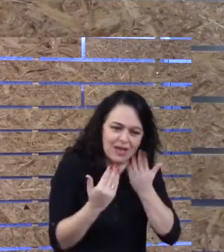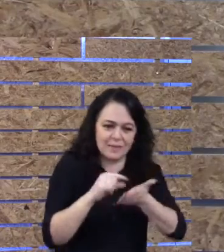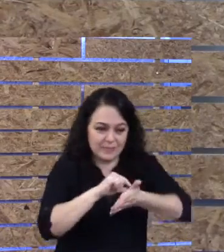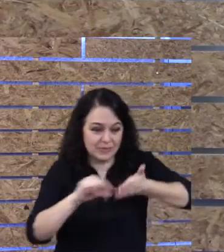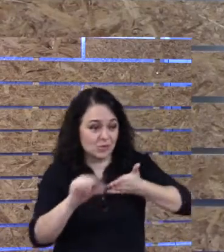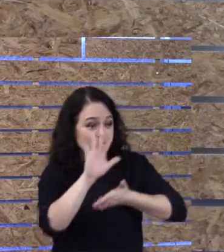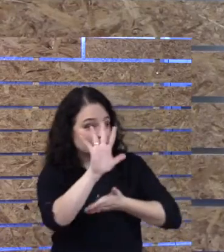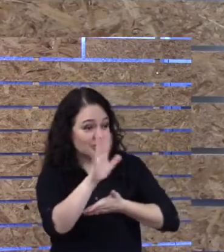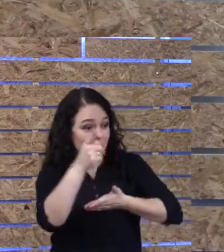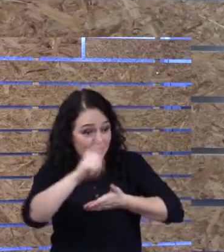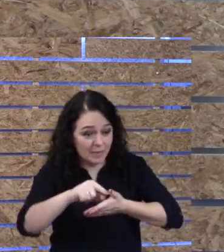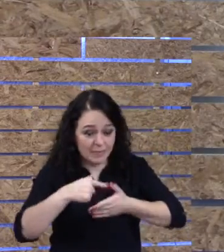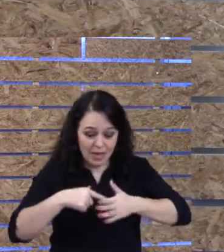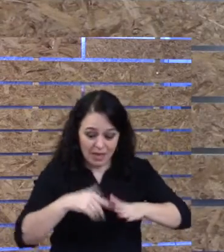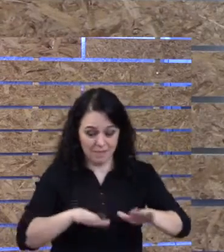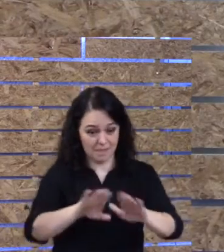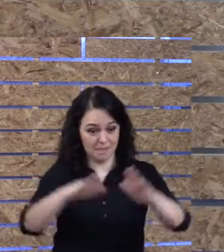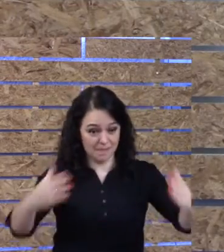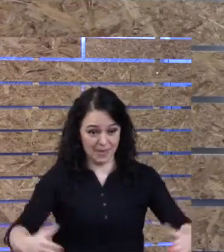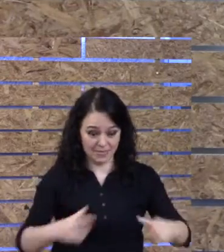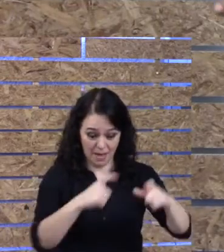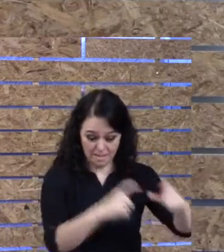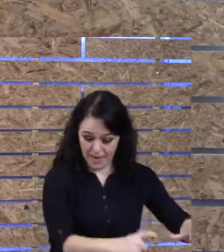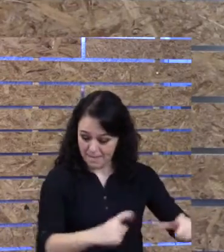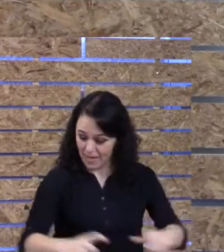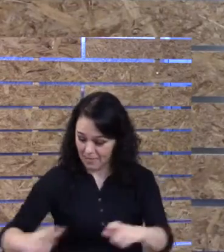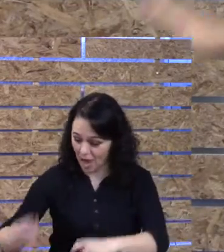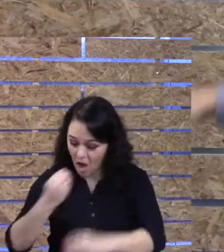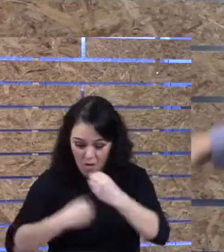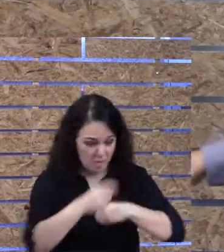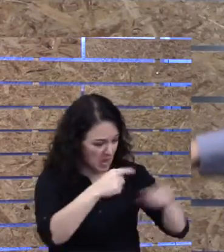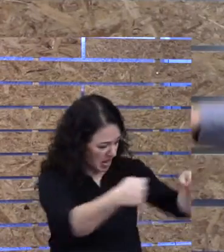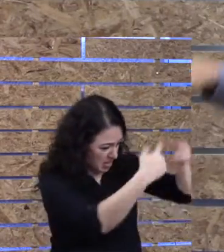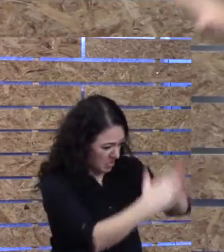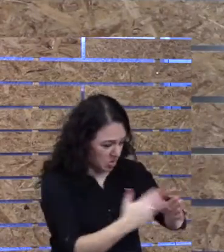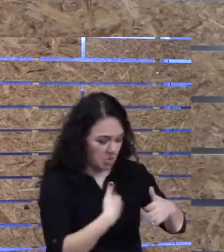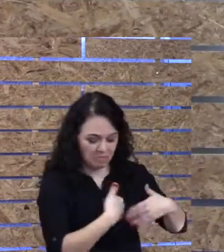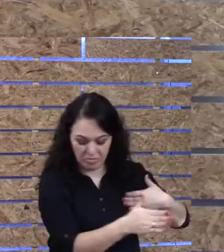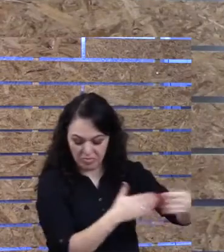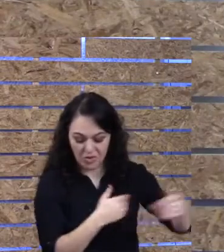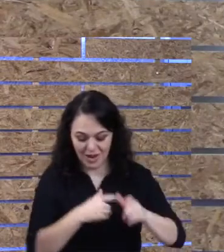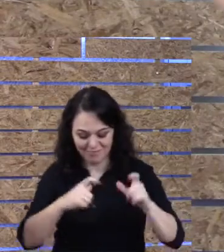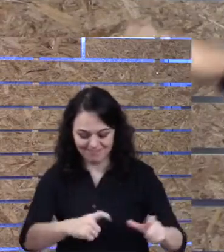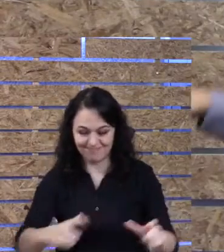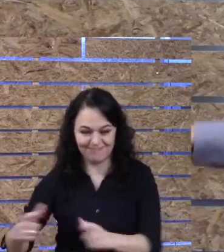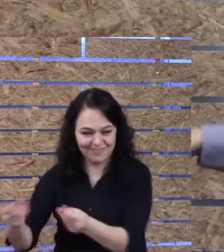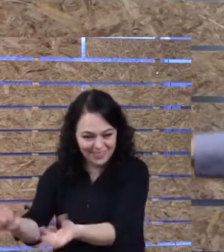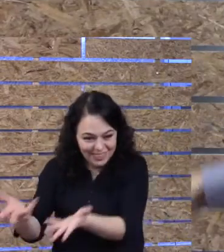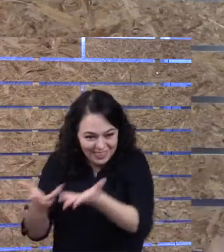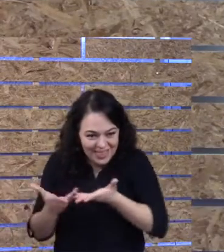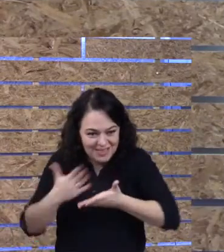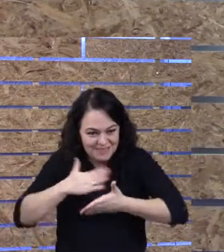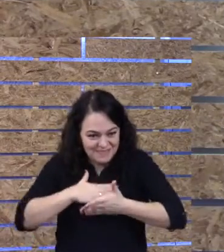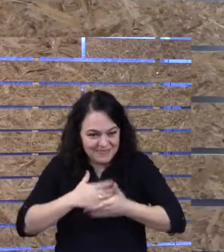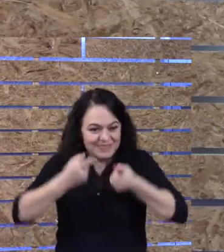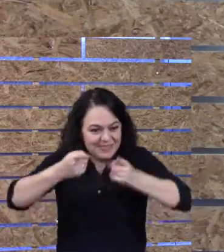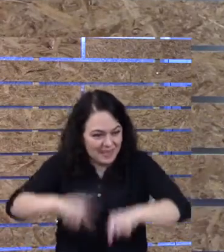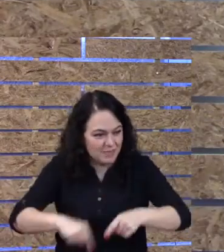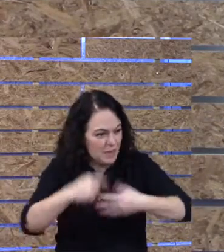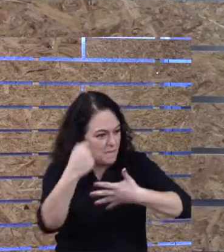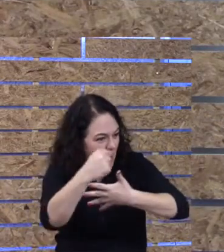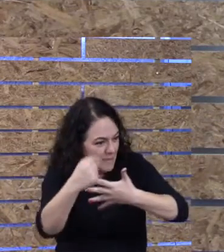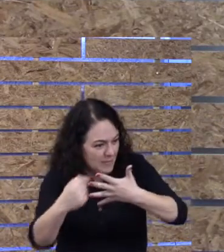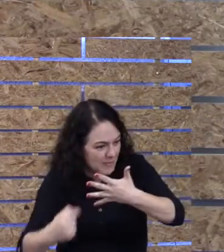5 dispone un banquete aún en presencia de adversarios y enemigos